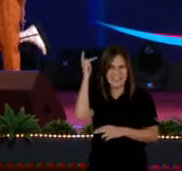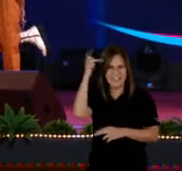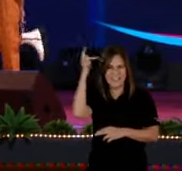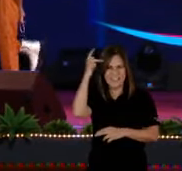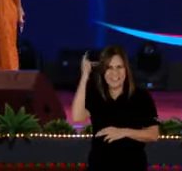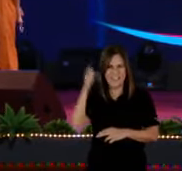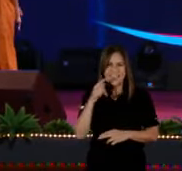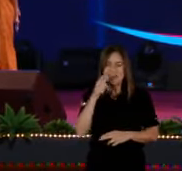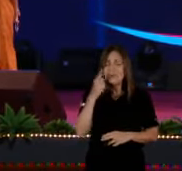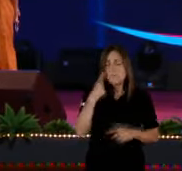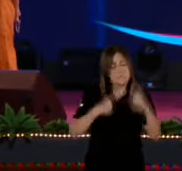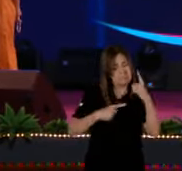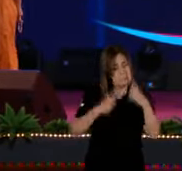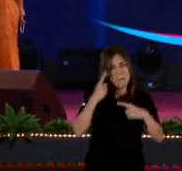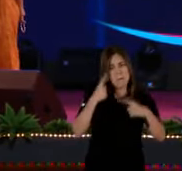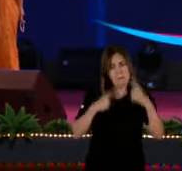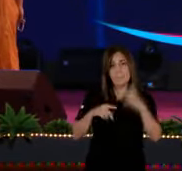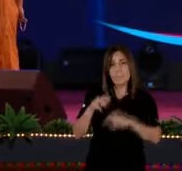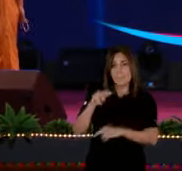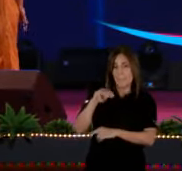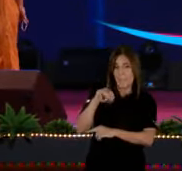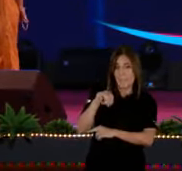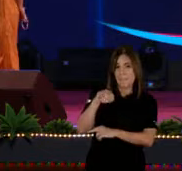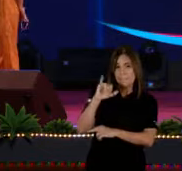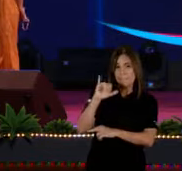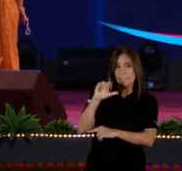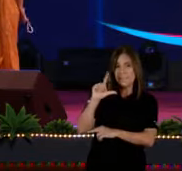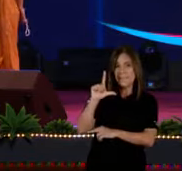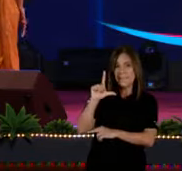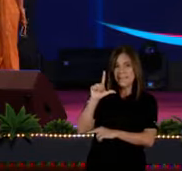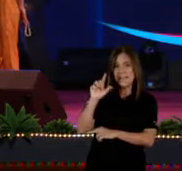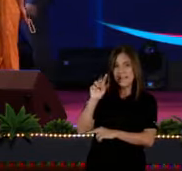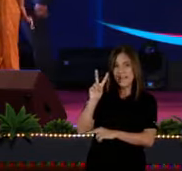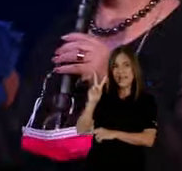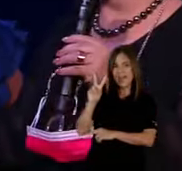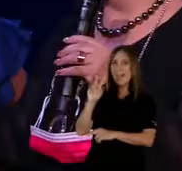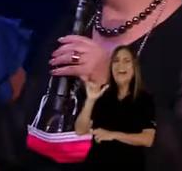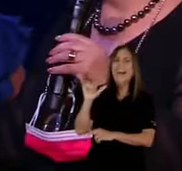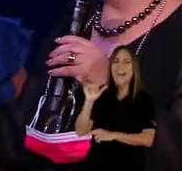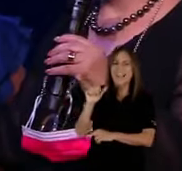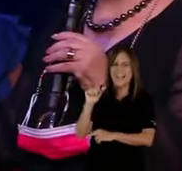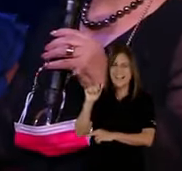chica? Milaya. Milaya. ¿Milaya tiene un buen galillo?